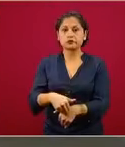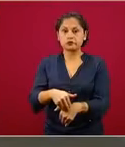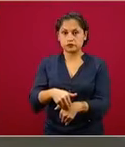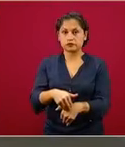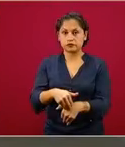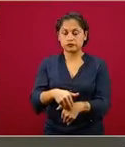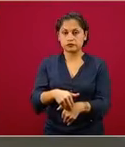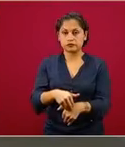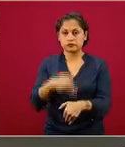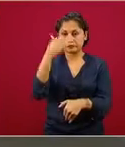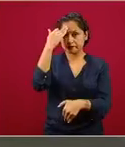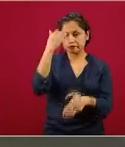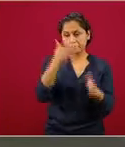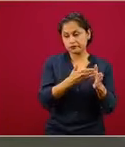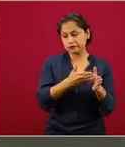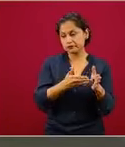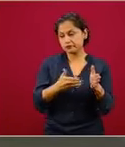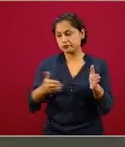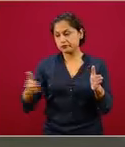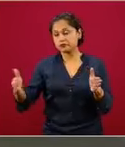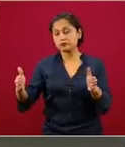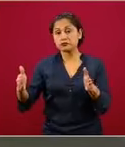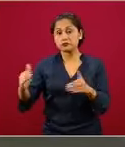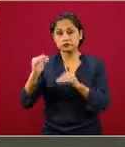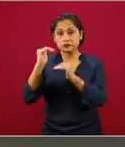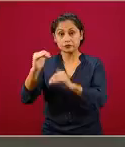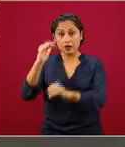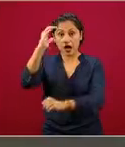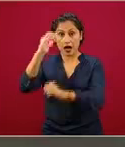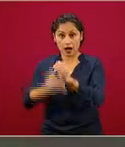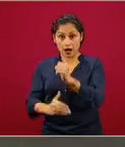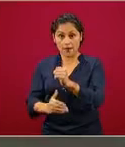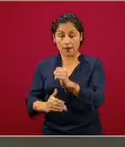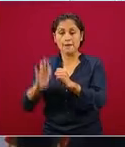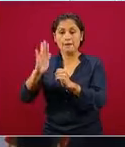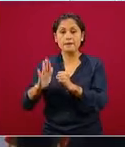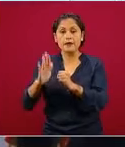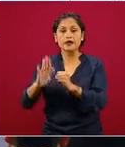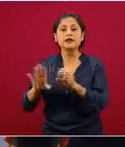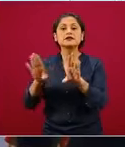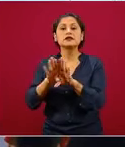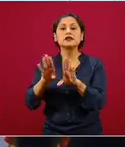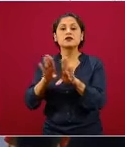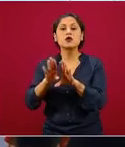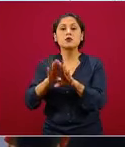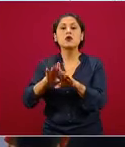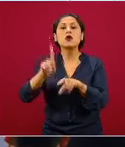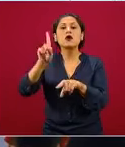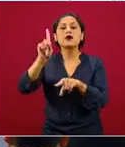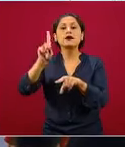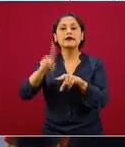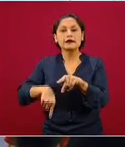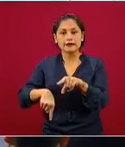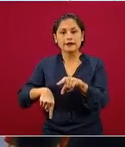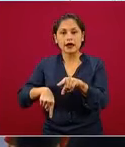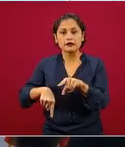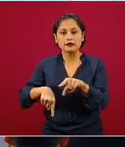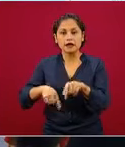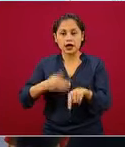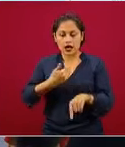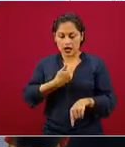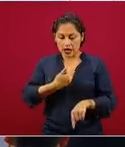terminan, es como quitar una cobija, abajo queda la Autoridad Sanitaria